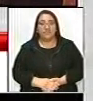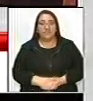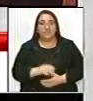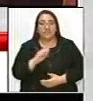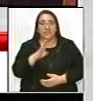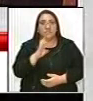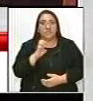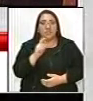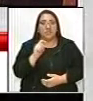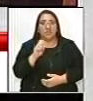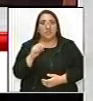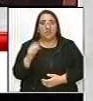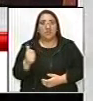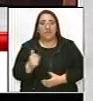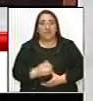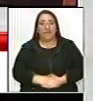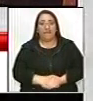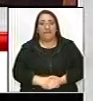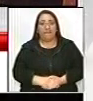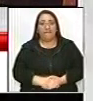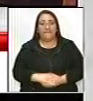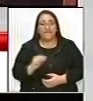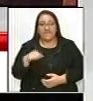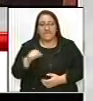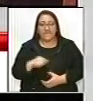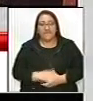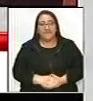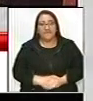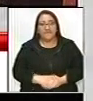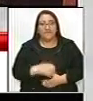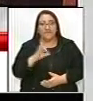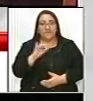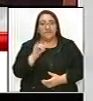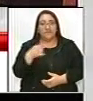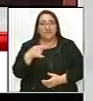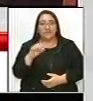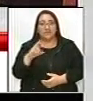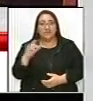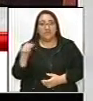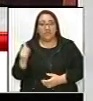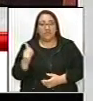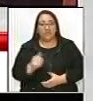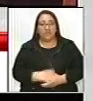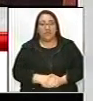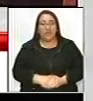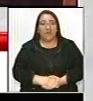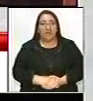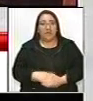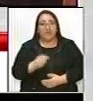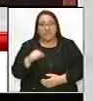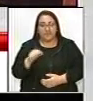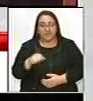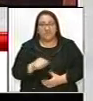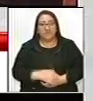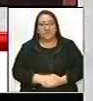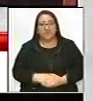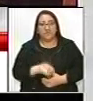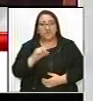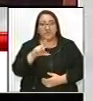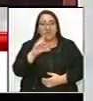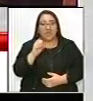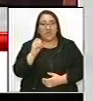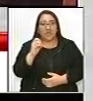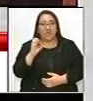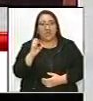Beteta Rubín. Beteta Rubín, sí. Figueroa Minaya. Figueroa Minaya, sí. Letona